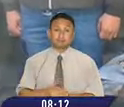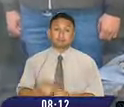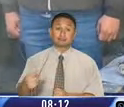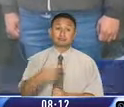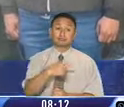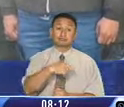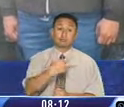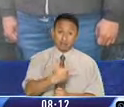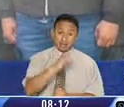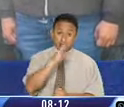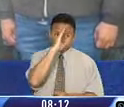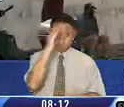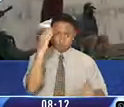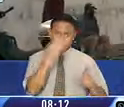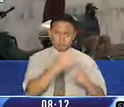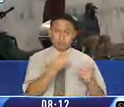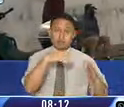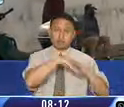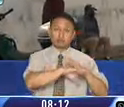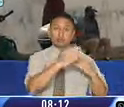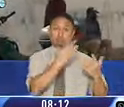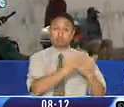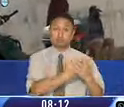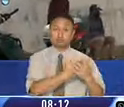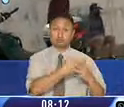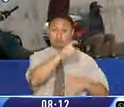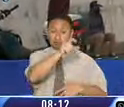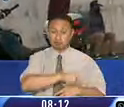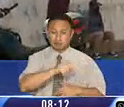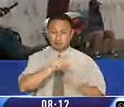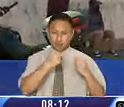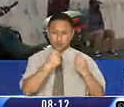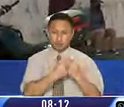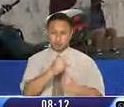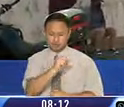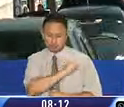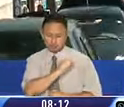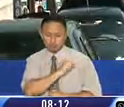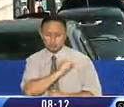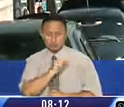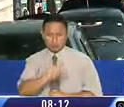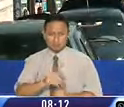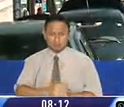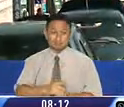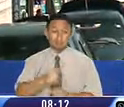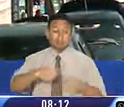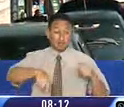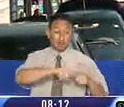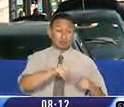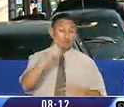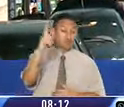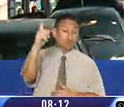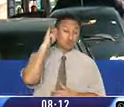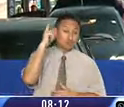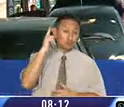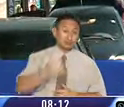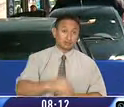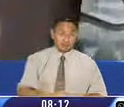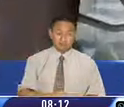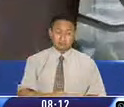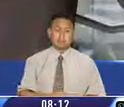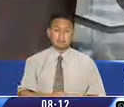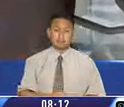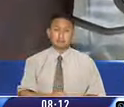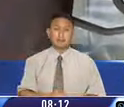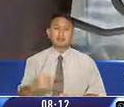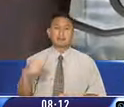que ingresar al centro penitenciario, donde están guardados integrantes de bandas criminales, incluso algunos con el rango de cabecillas, quienes